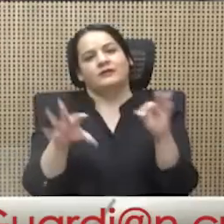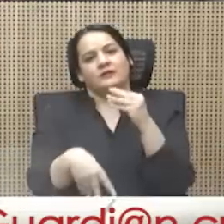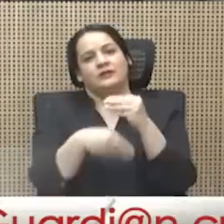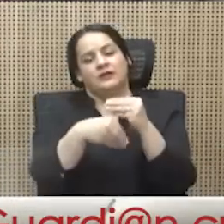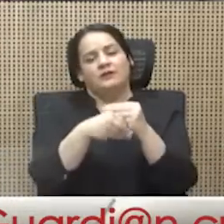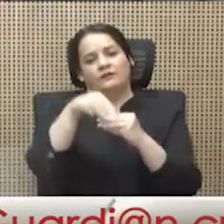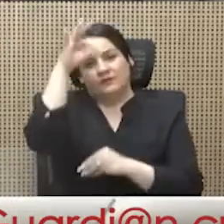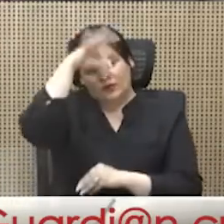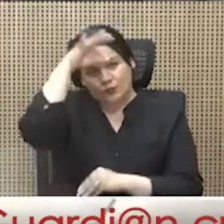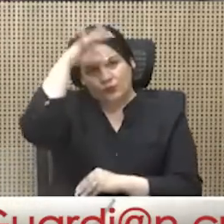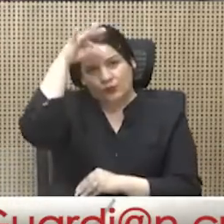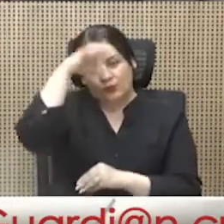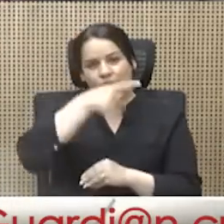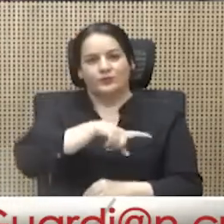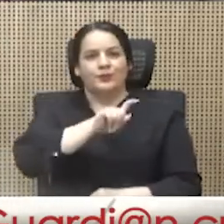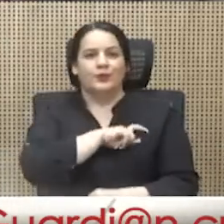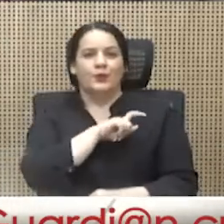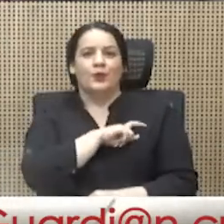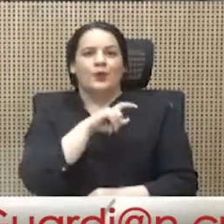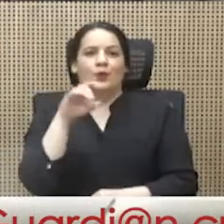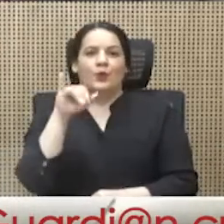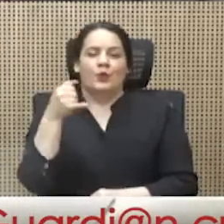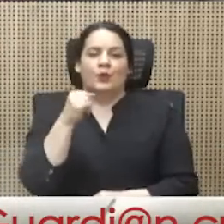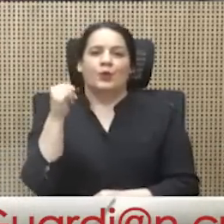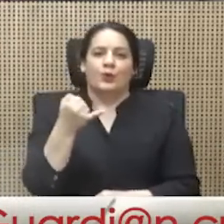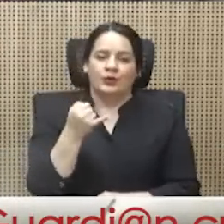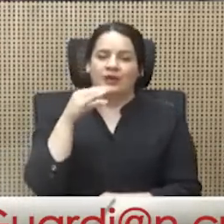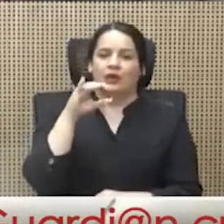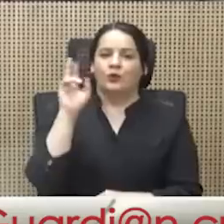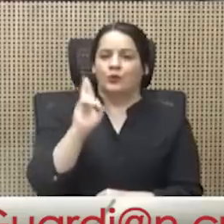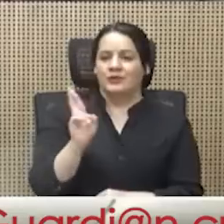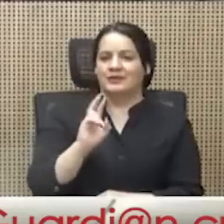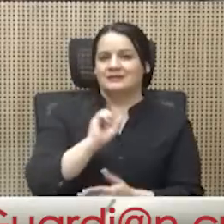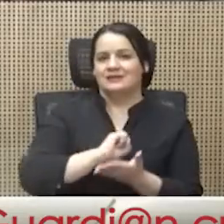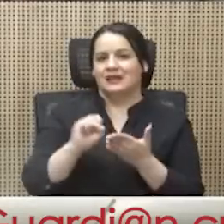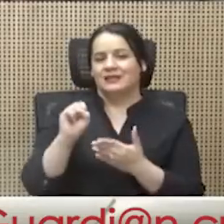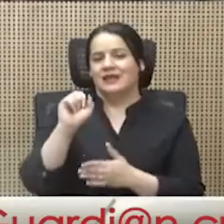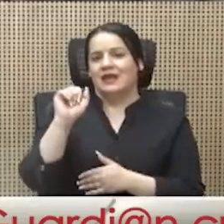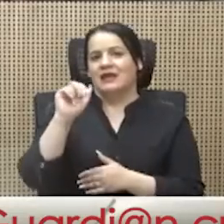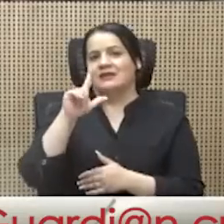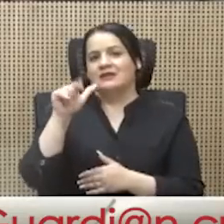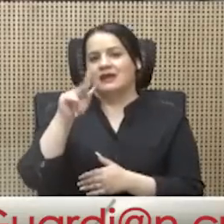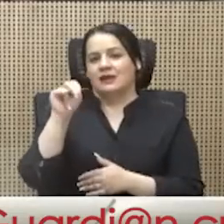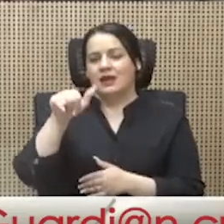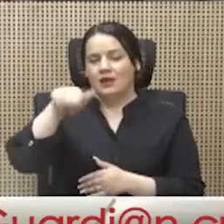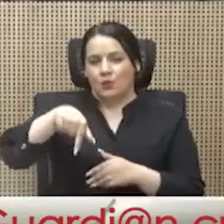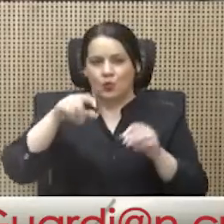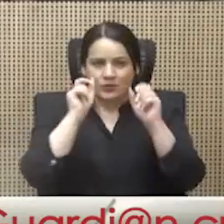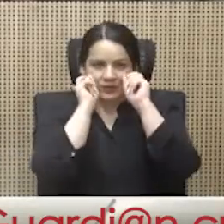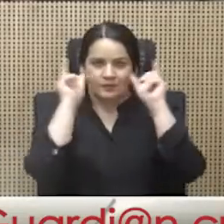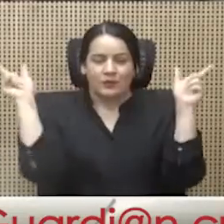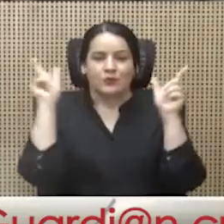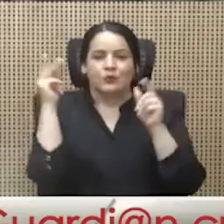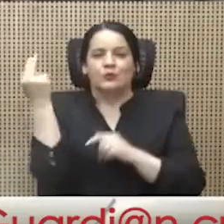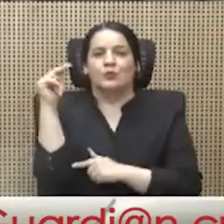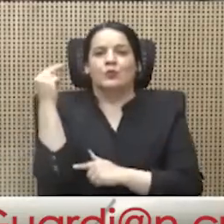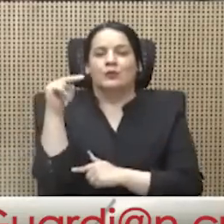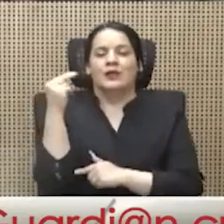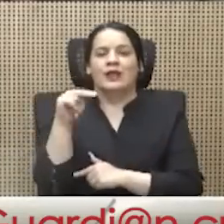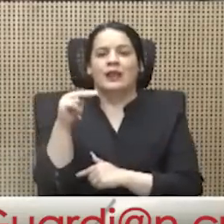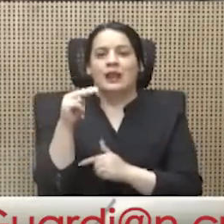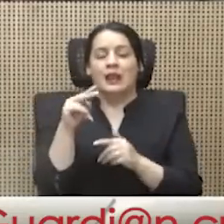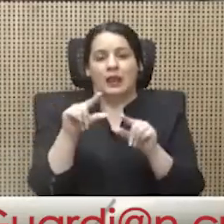al filósofo español Jorge Ruiz de santayana hoy nos despertamos con la noticia de que la sección